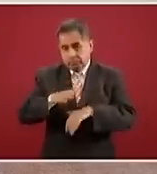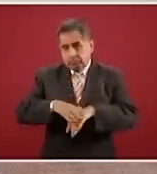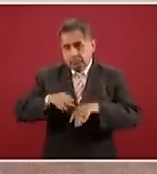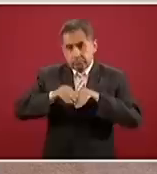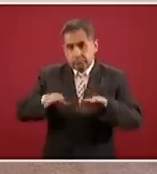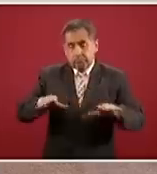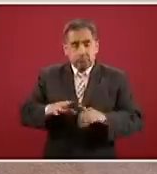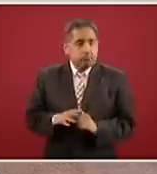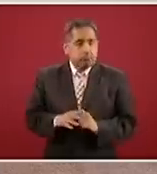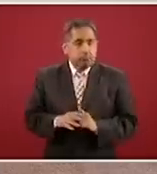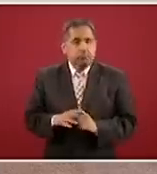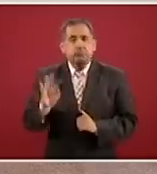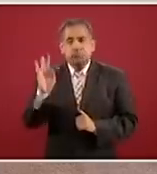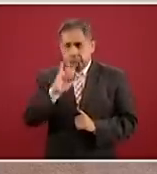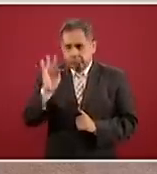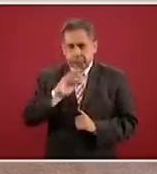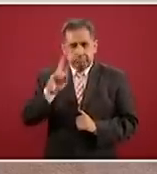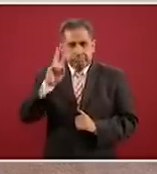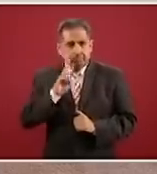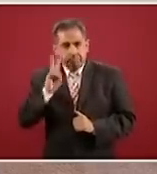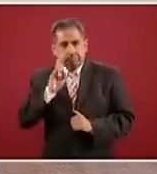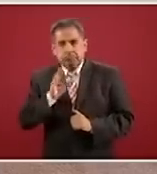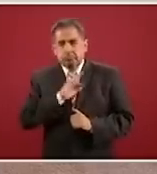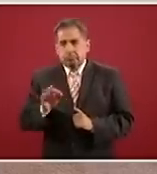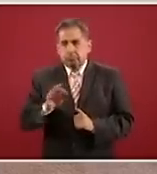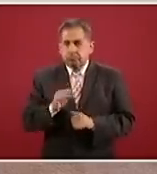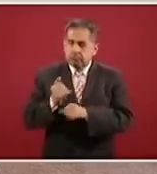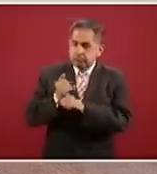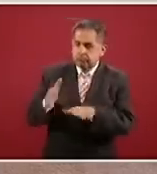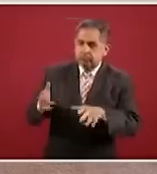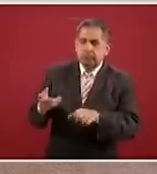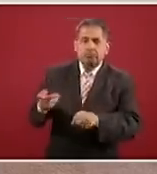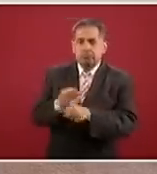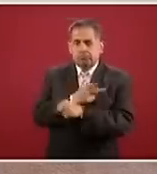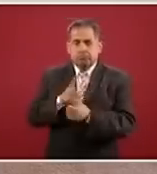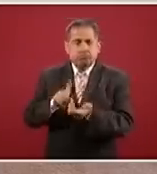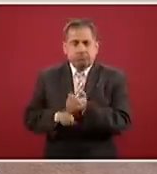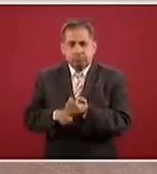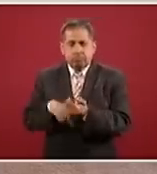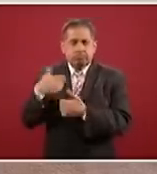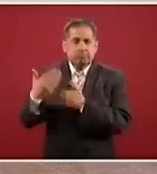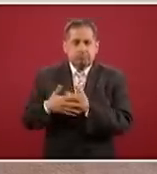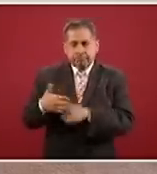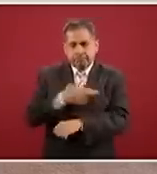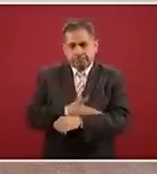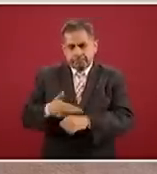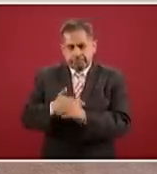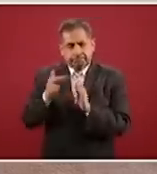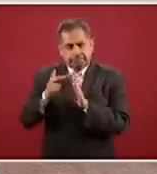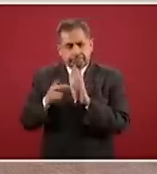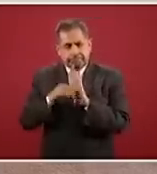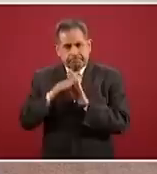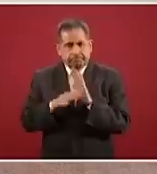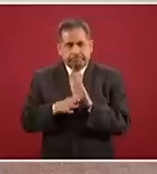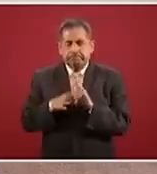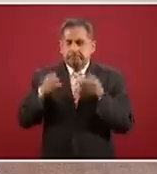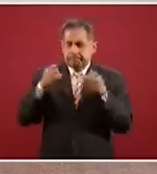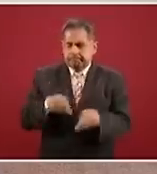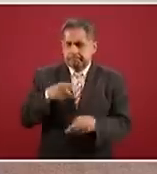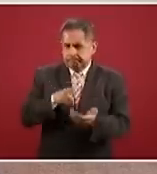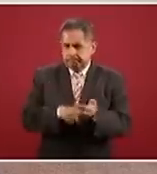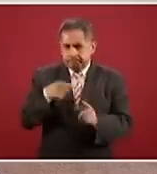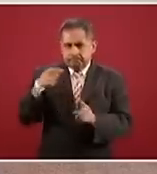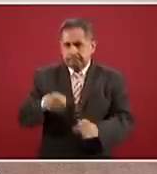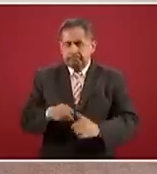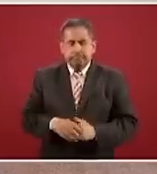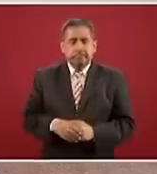en posibilidades de informar las acciones que se tomarán en ese